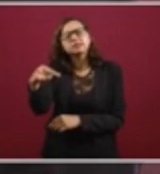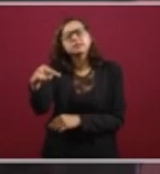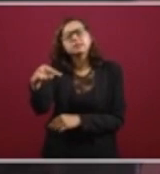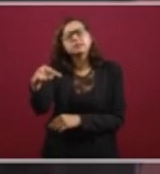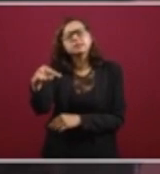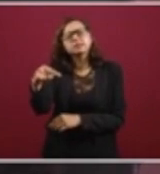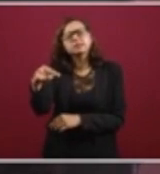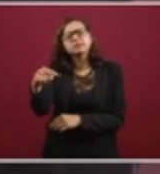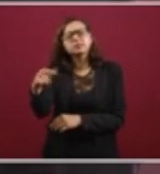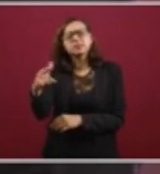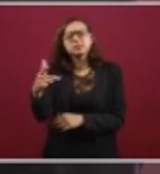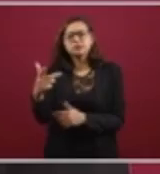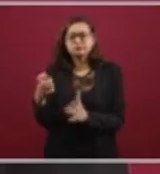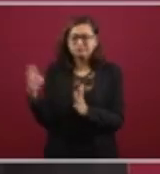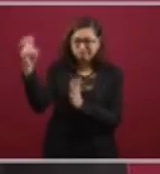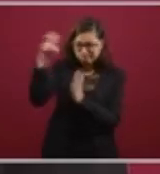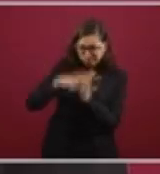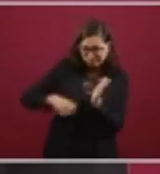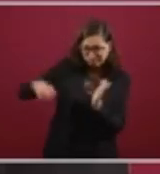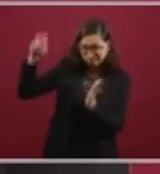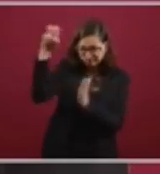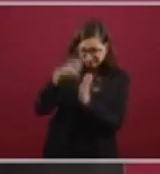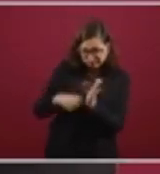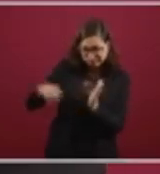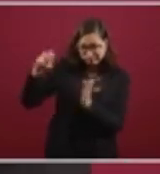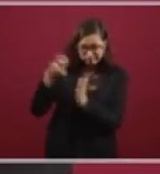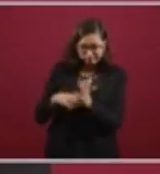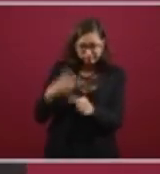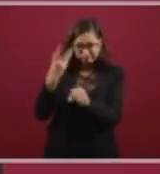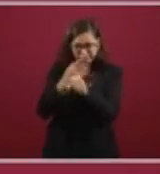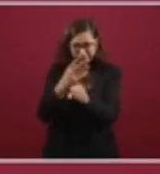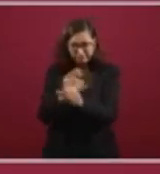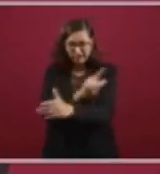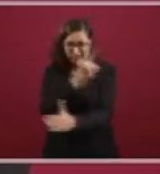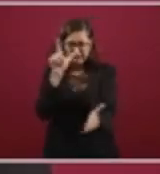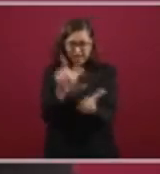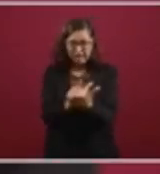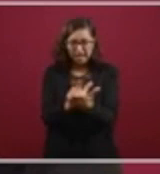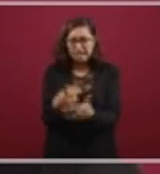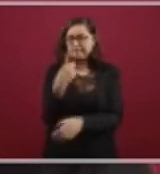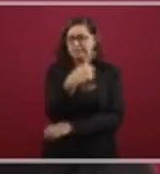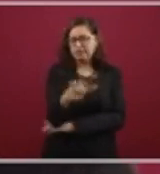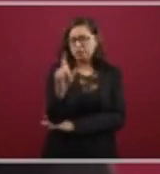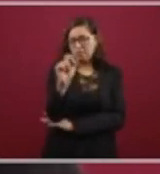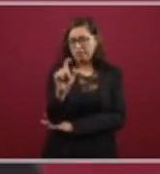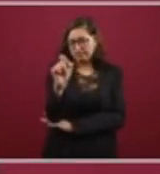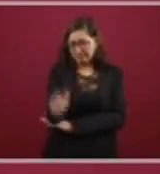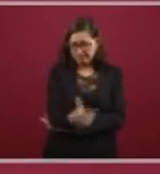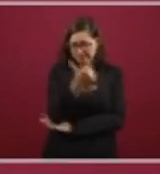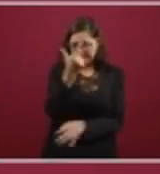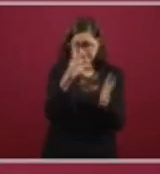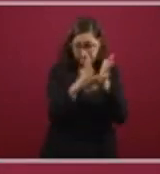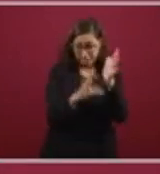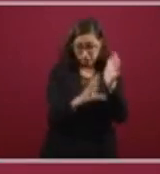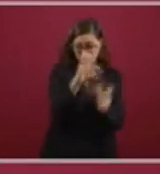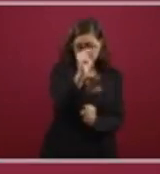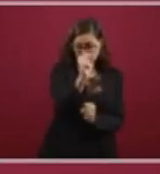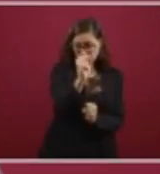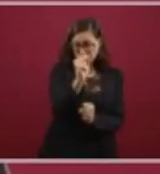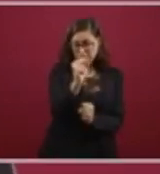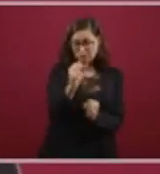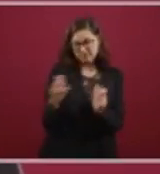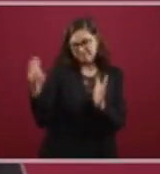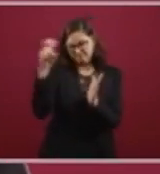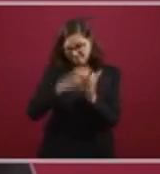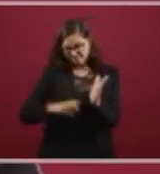que se perfeccione lo que establece el 127 de la Constitución y